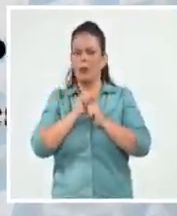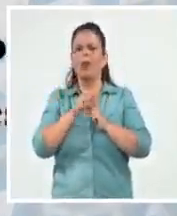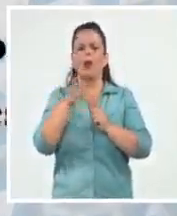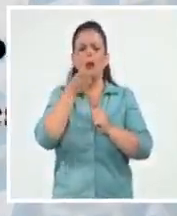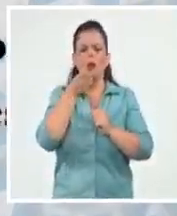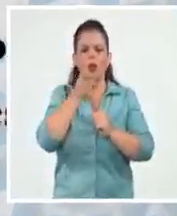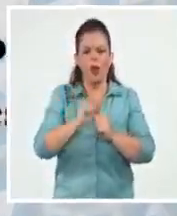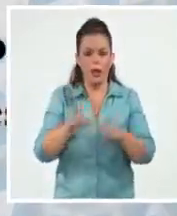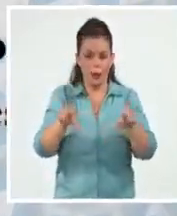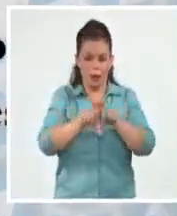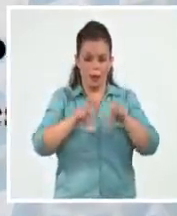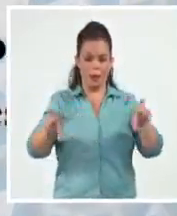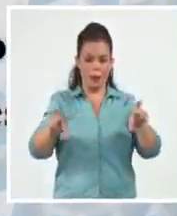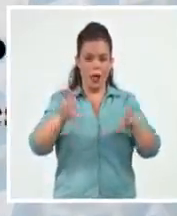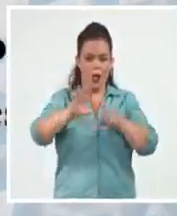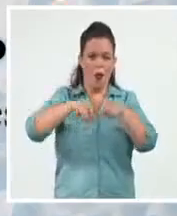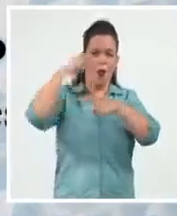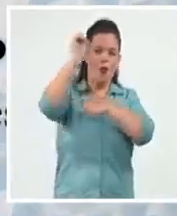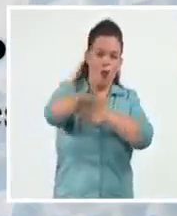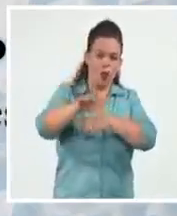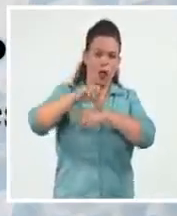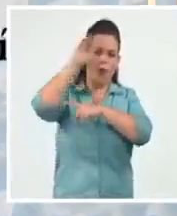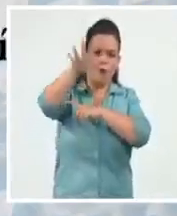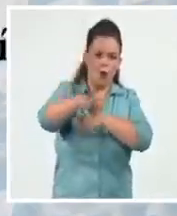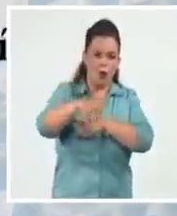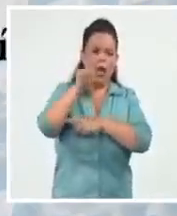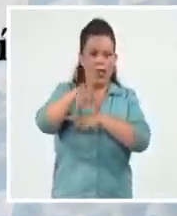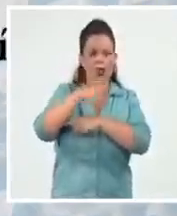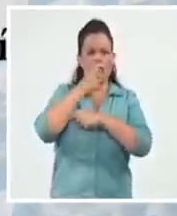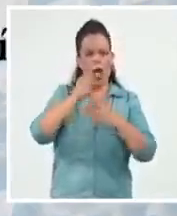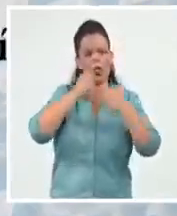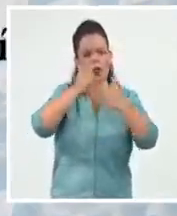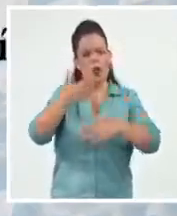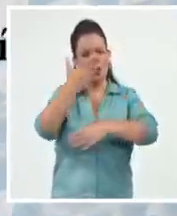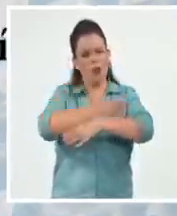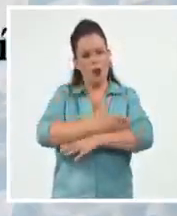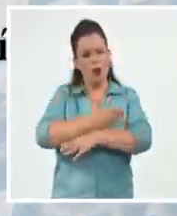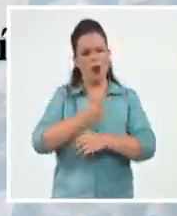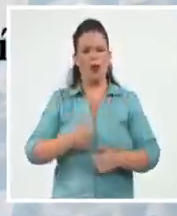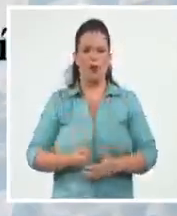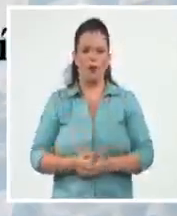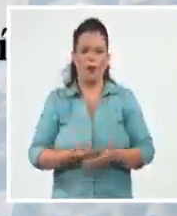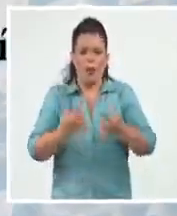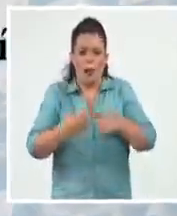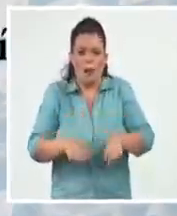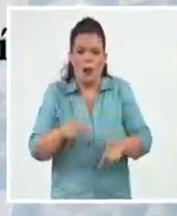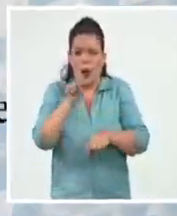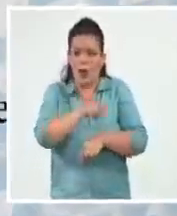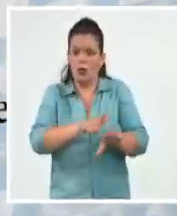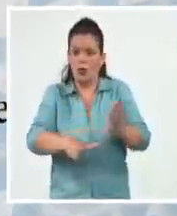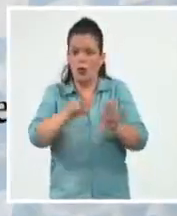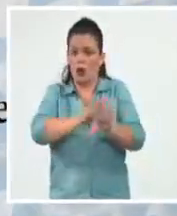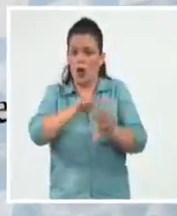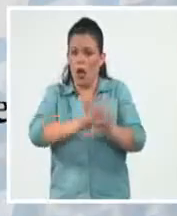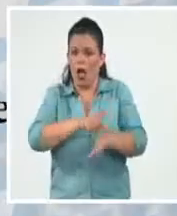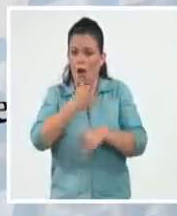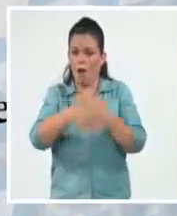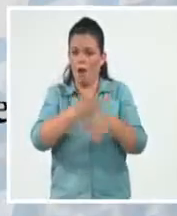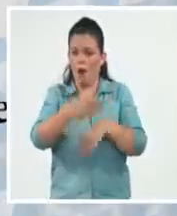sí podemos hacer un bloqueo. Pero eso tiene que ser más clandestino y de que en sí no se puede ver aquí. Nada. Los planes se pueden decir. Entonces,